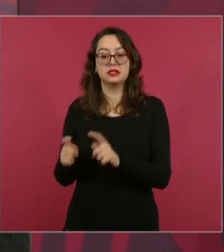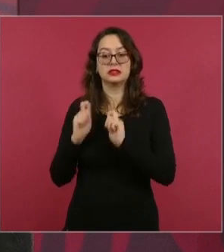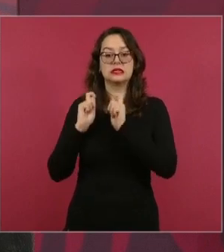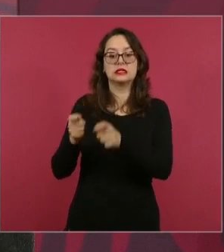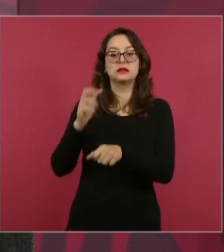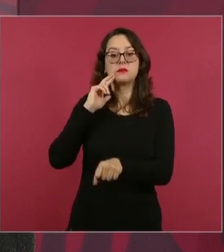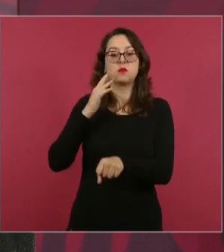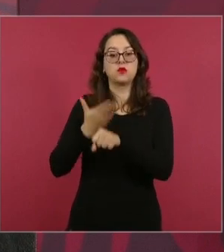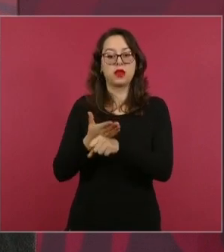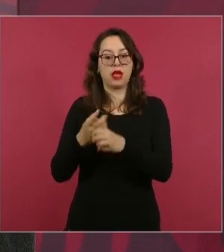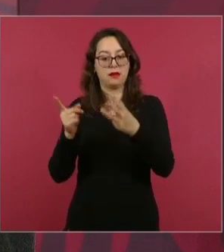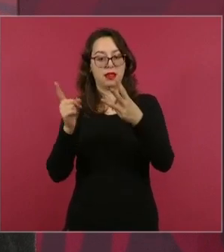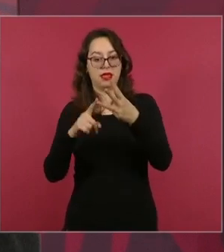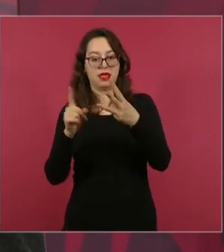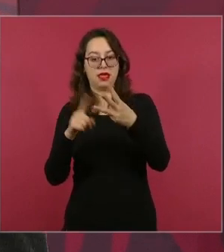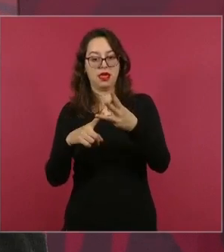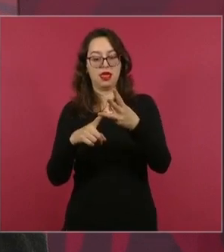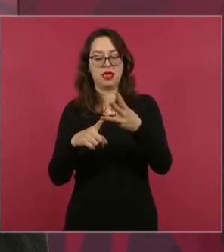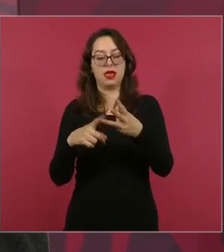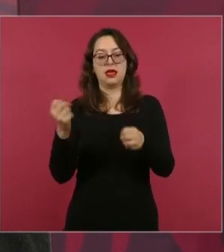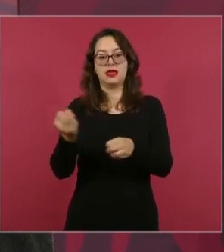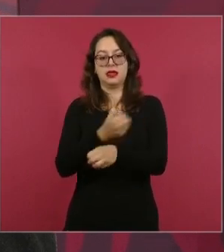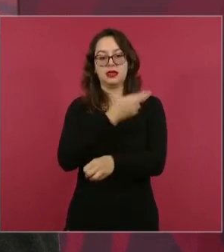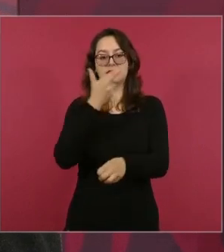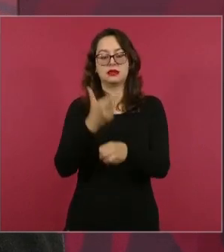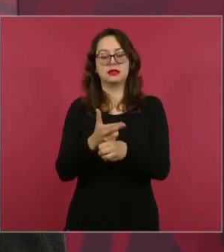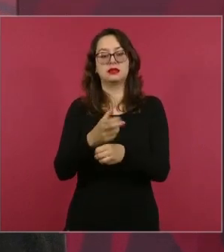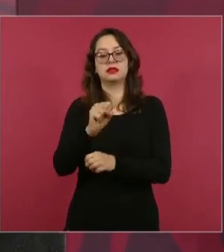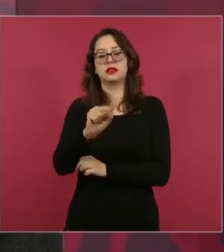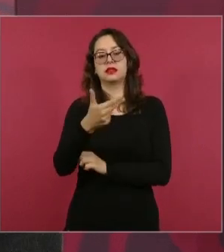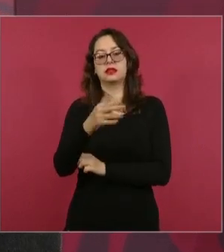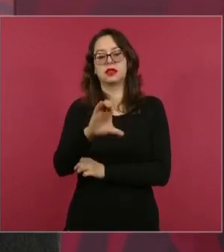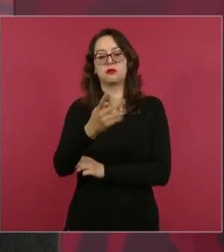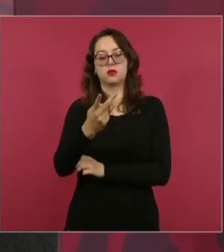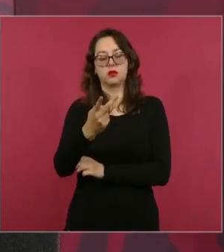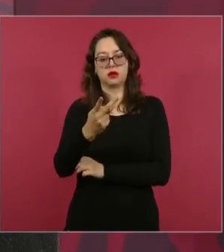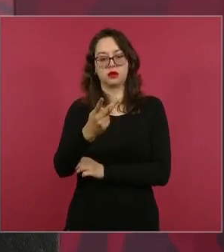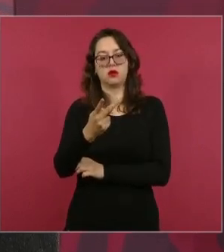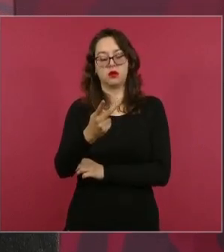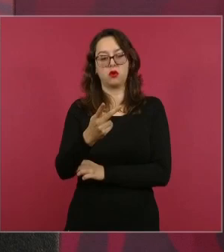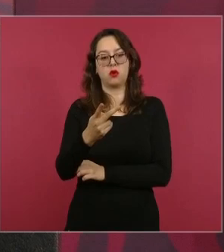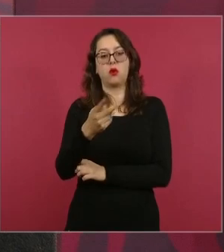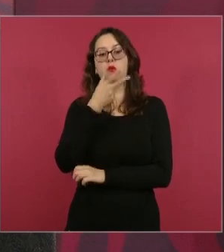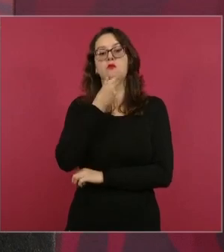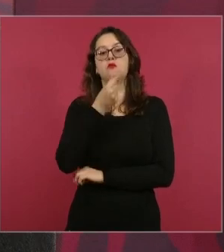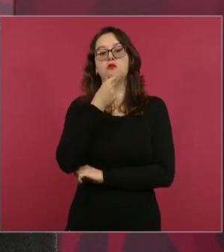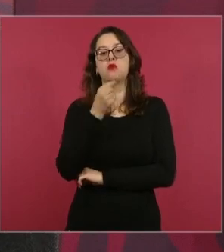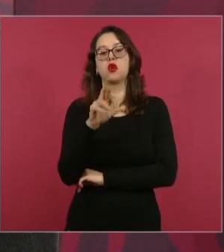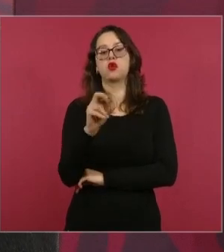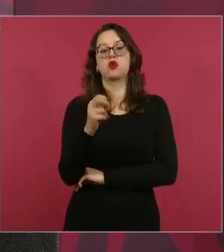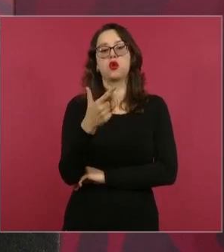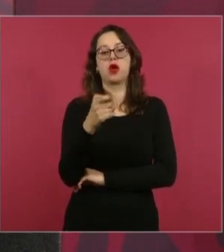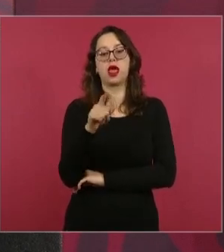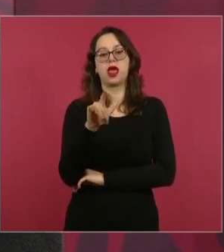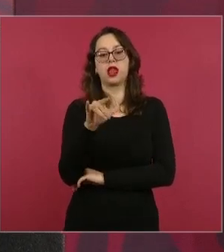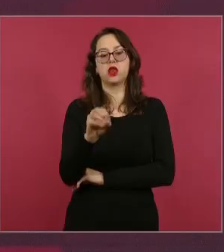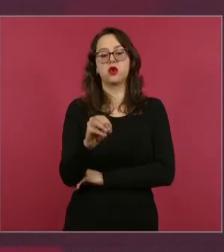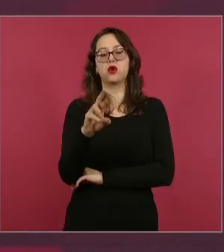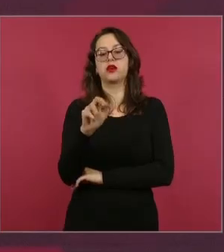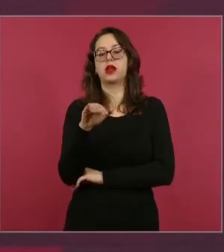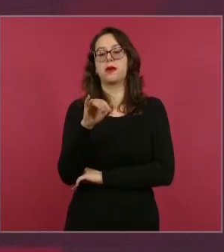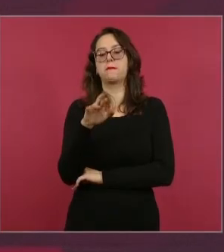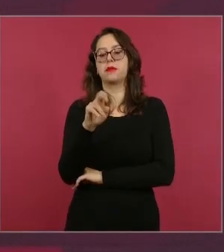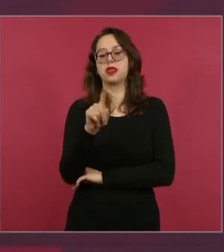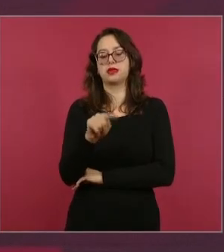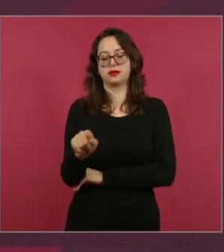Hacienda Rogelio Ramírez de la de todo lo que en términos